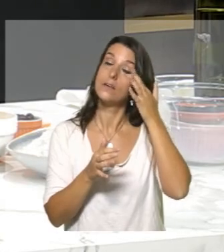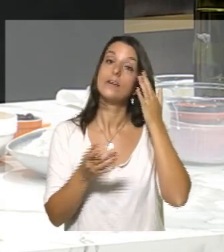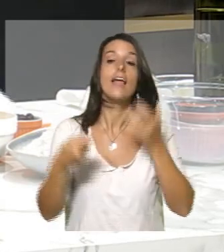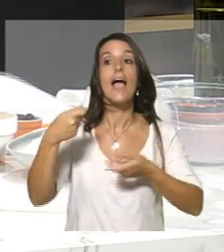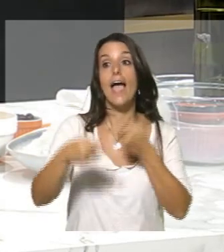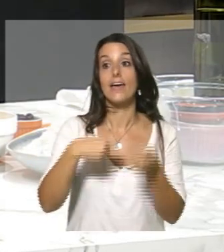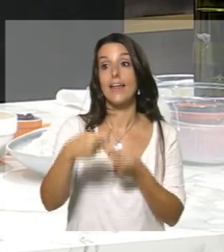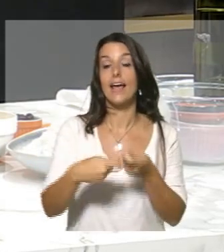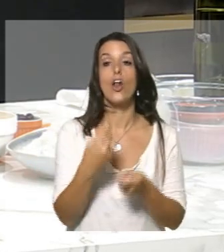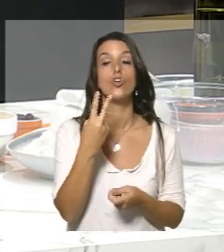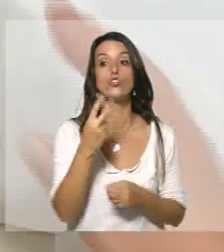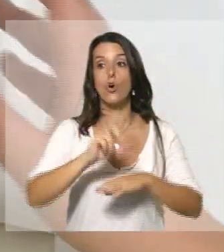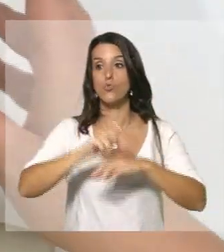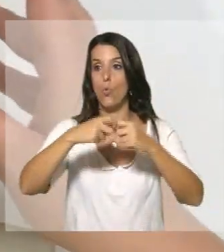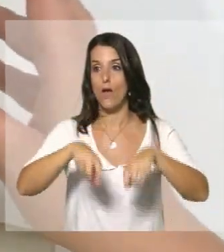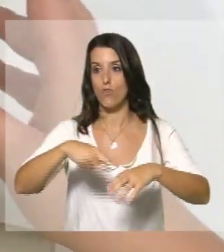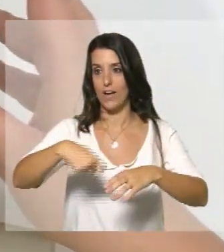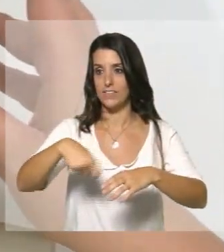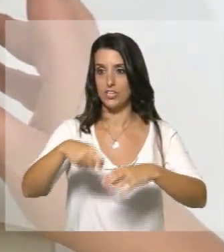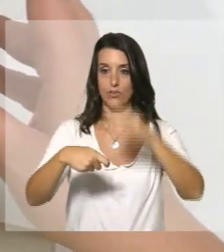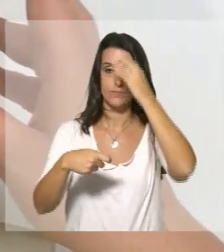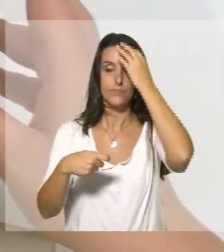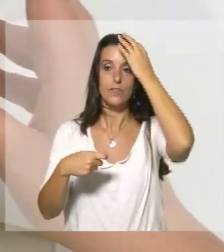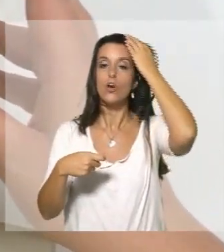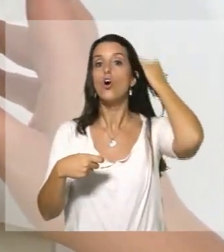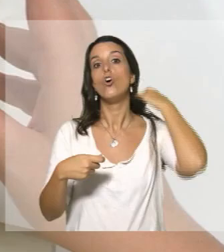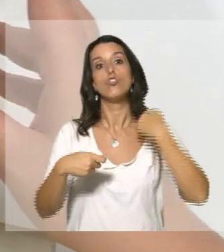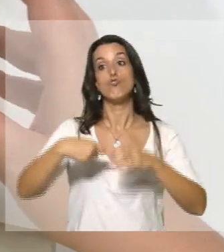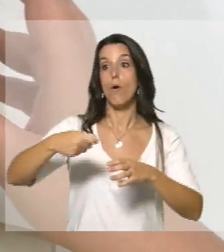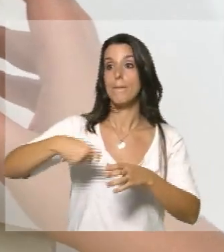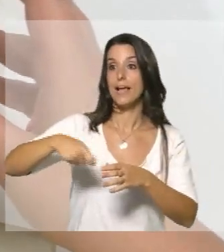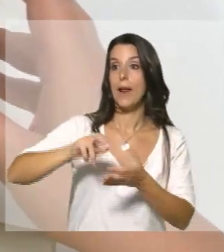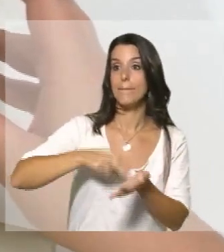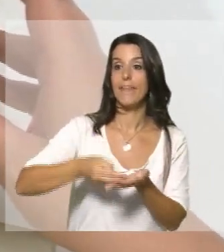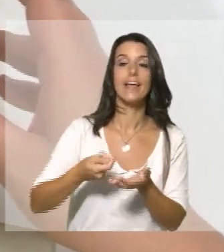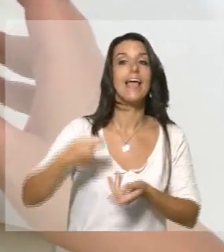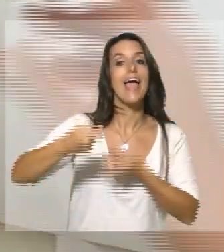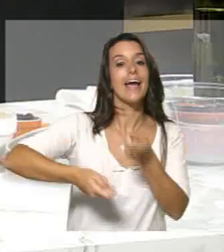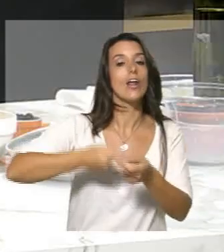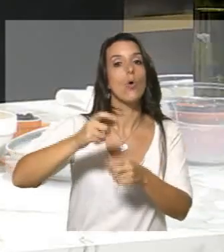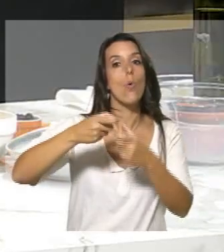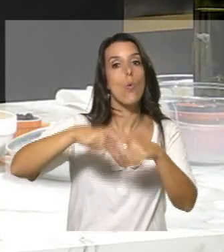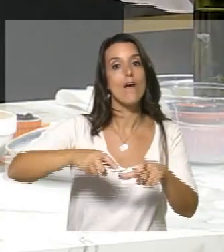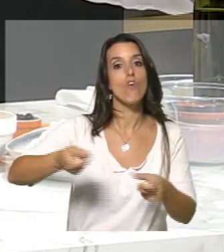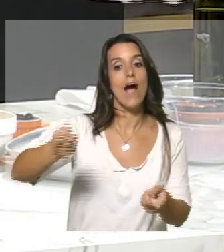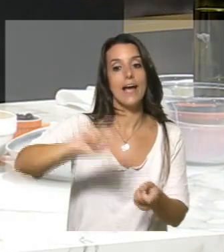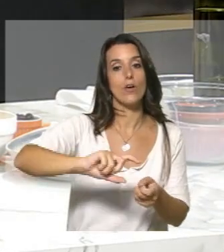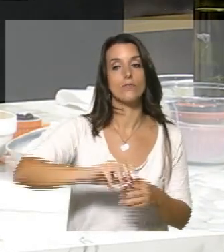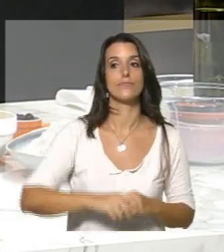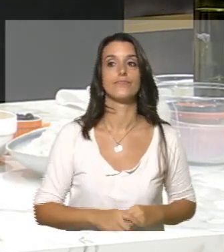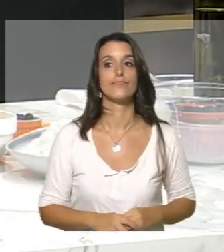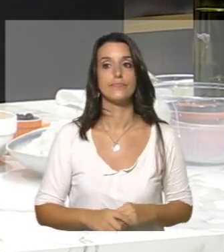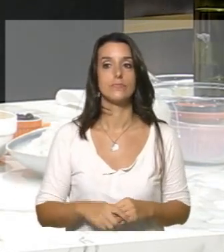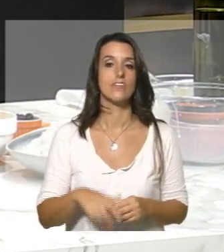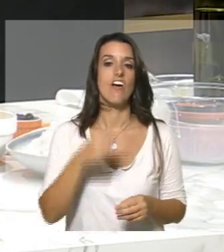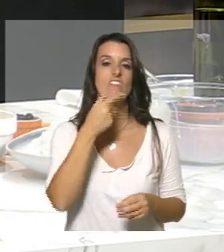agregar 2 huevos algo batidos. Yo voy a mezclar un poquito la manteca y le voy a agregar 2 huevos. Voy a usar un batidor que es